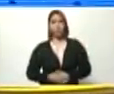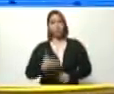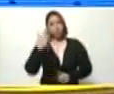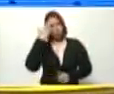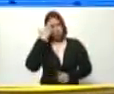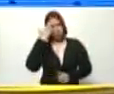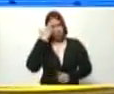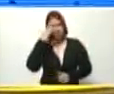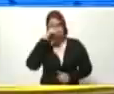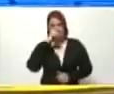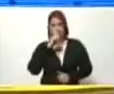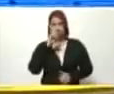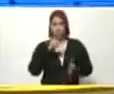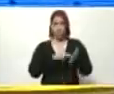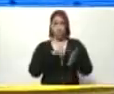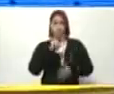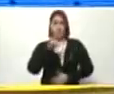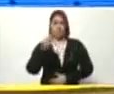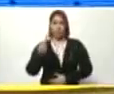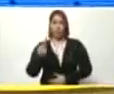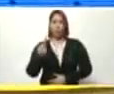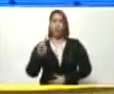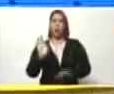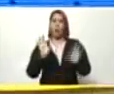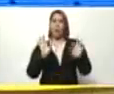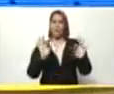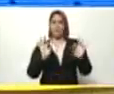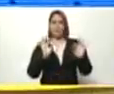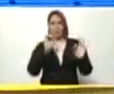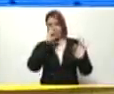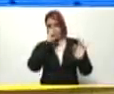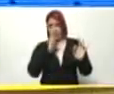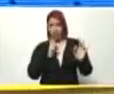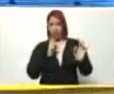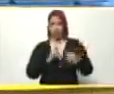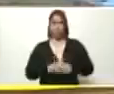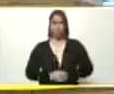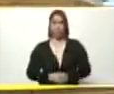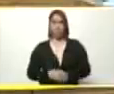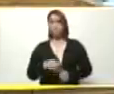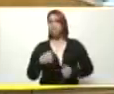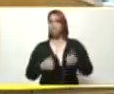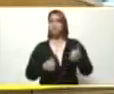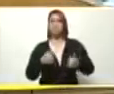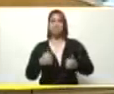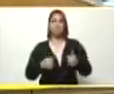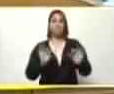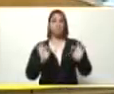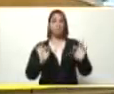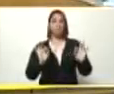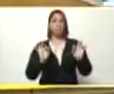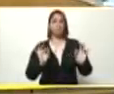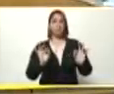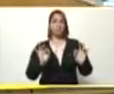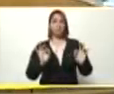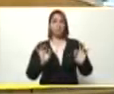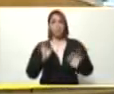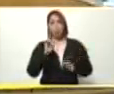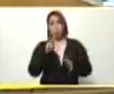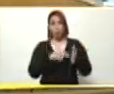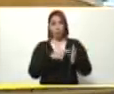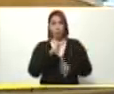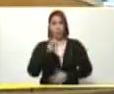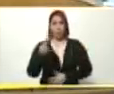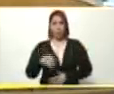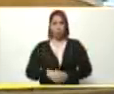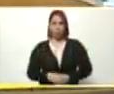el año 2021 iba a ser especial. ¿Y qué especial ha sido el 2021? De recuperación integral